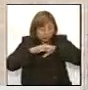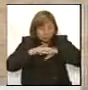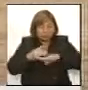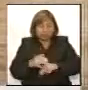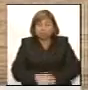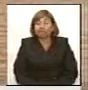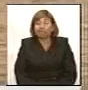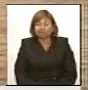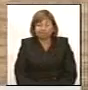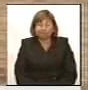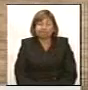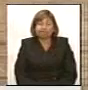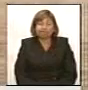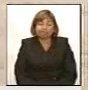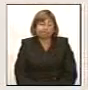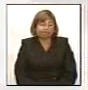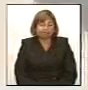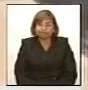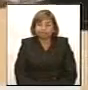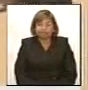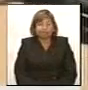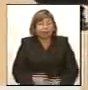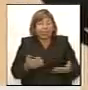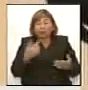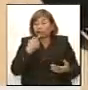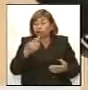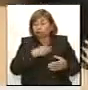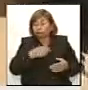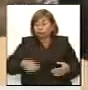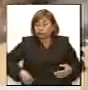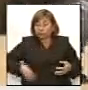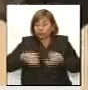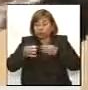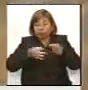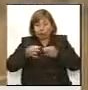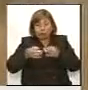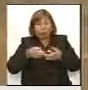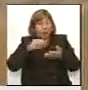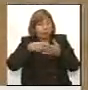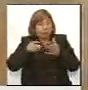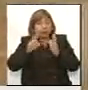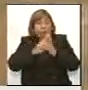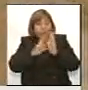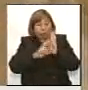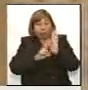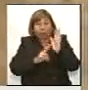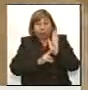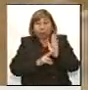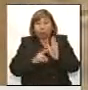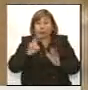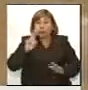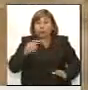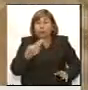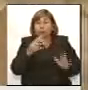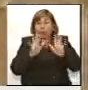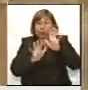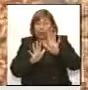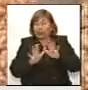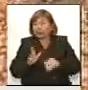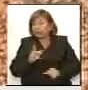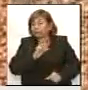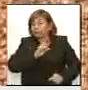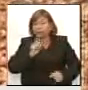La ministra explicó que dicha organización, que tiene como base un reglamento aprobado en el año 2010, no se